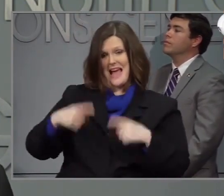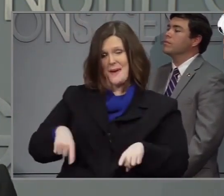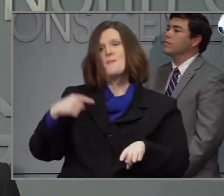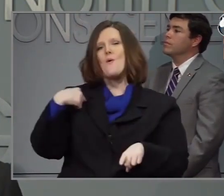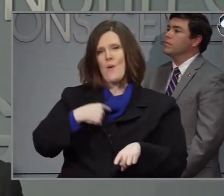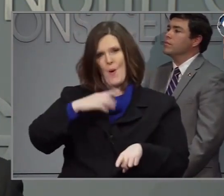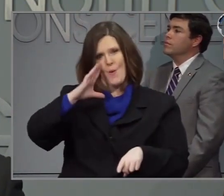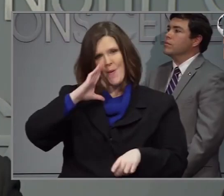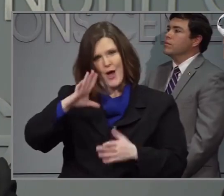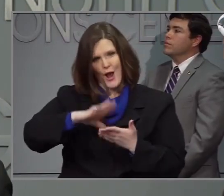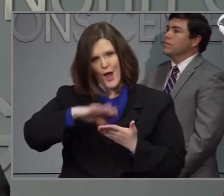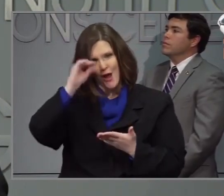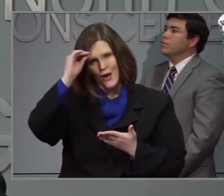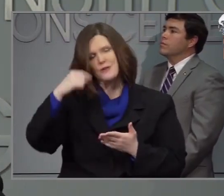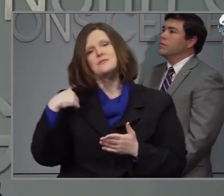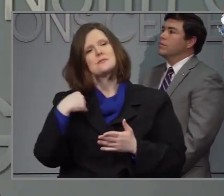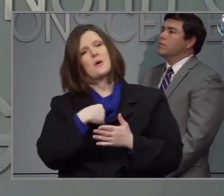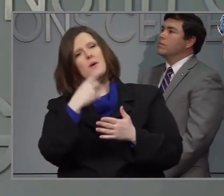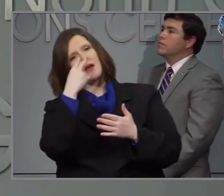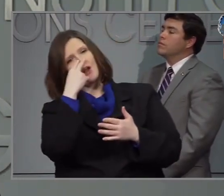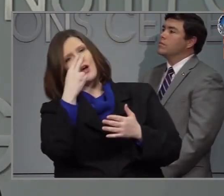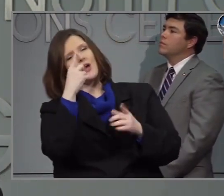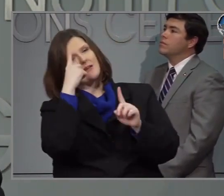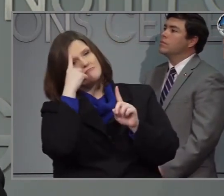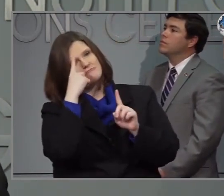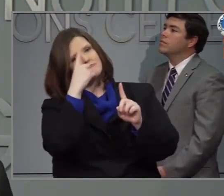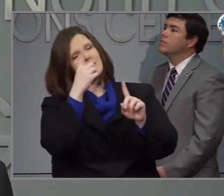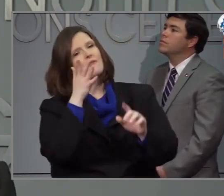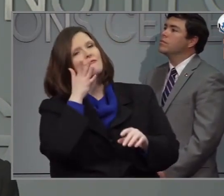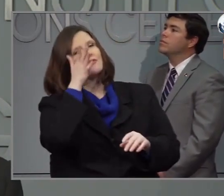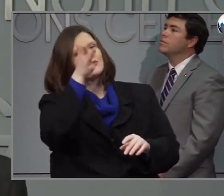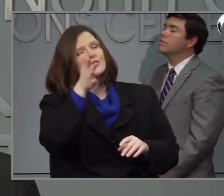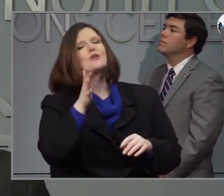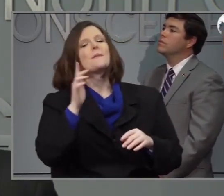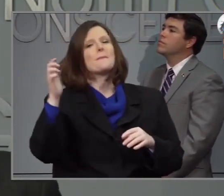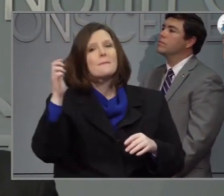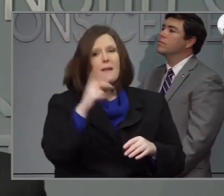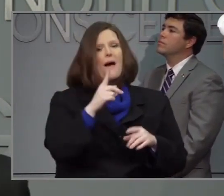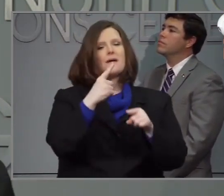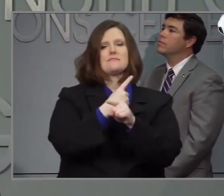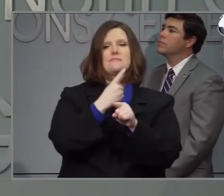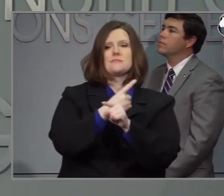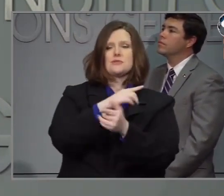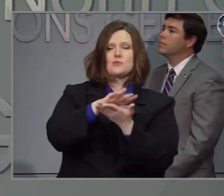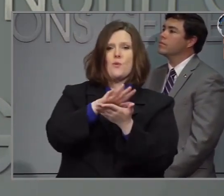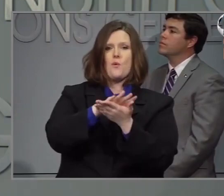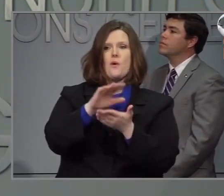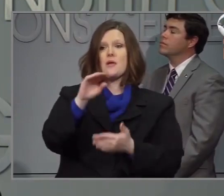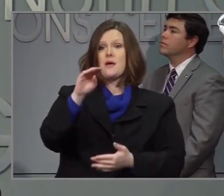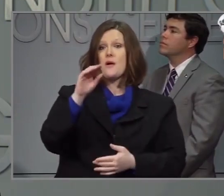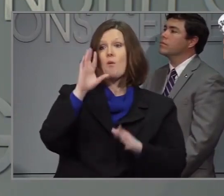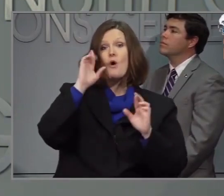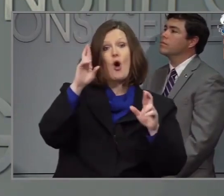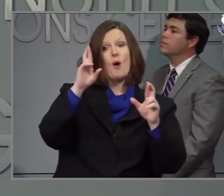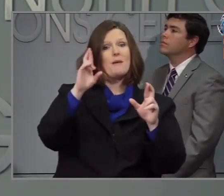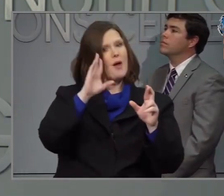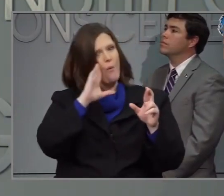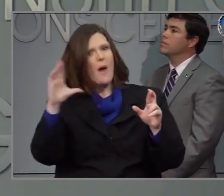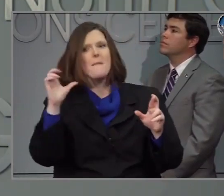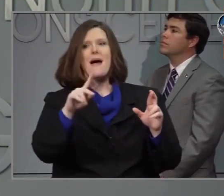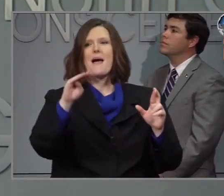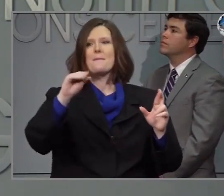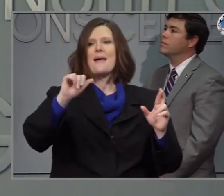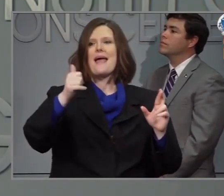experiencia cuando vemos hacia adelante queremos nosotros queremos saber qué vamos a poderles reanudar las